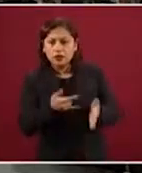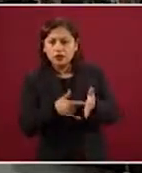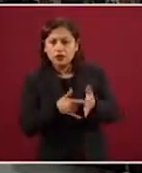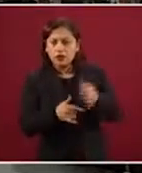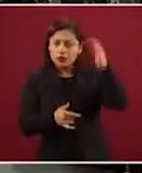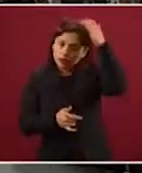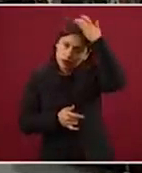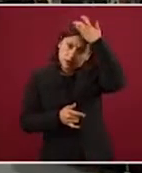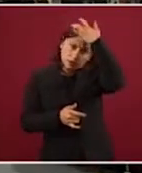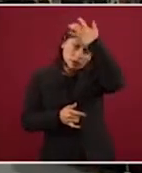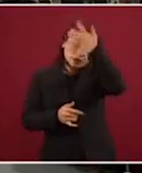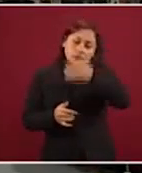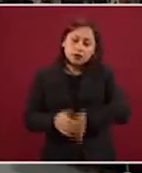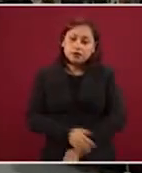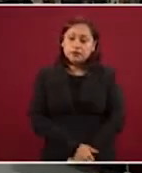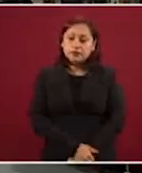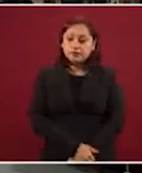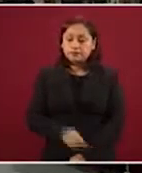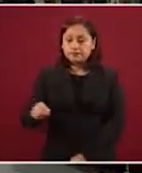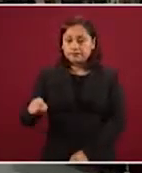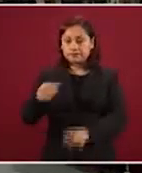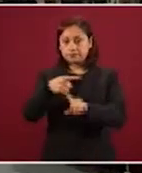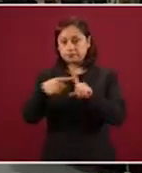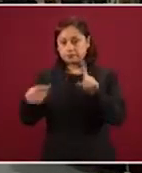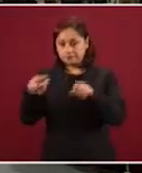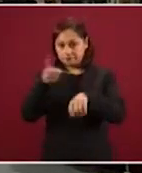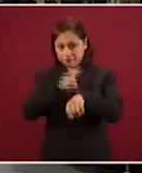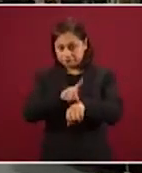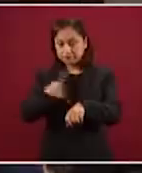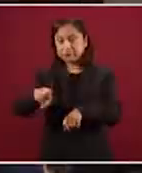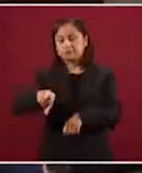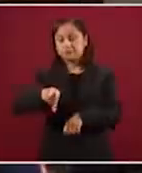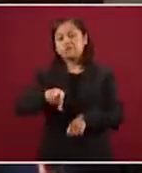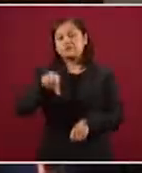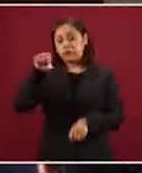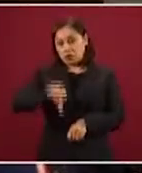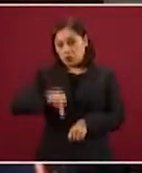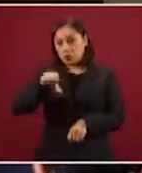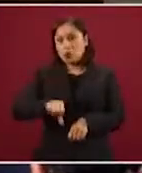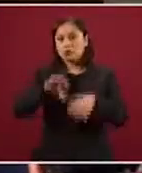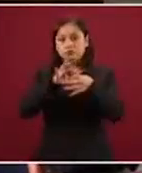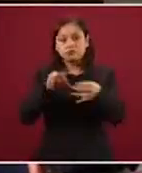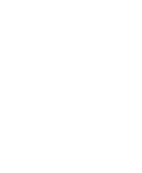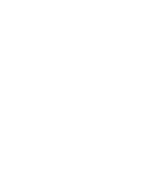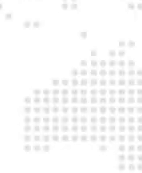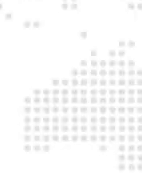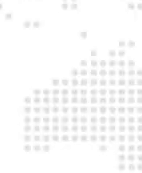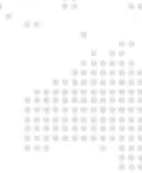Al mediodía. Al mediodía de hoy se va a informar ampliamente.